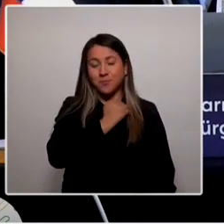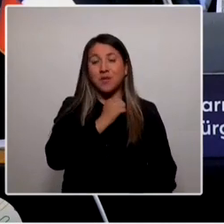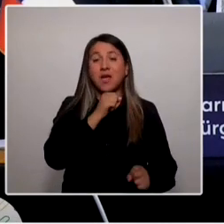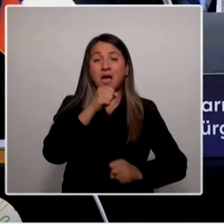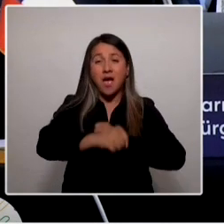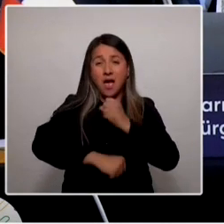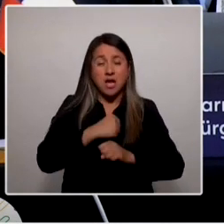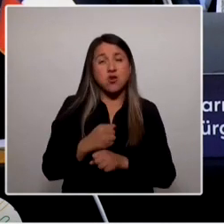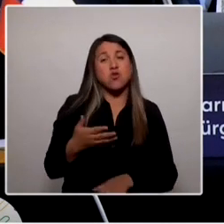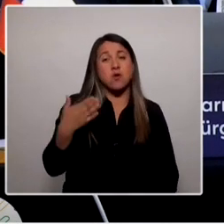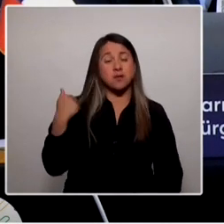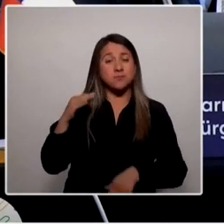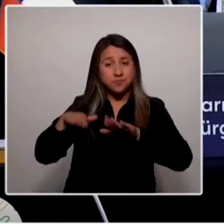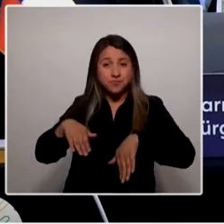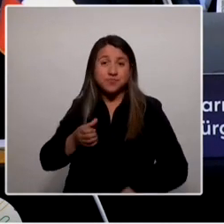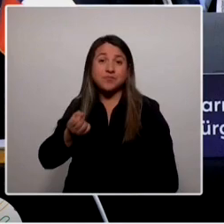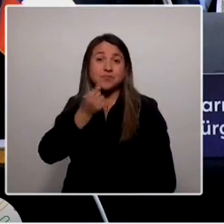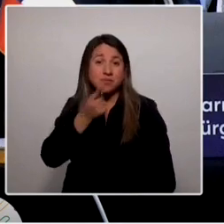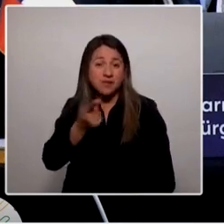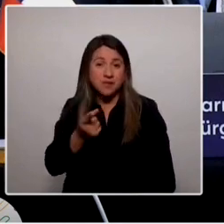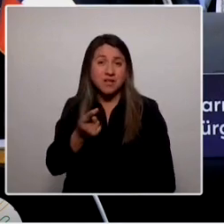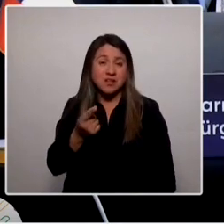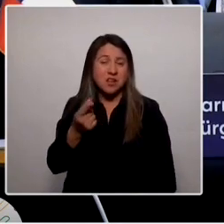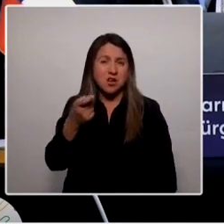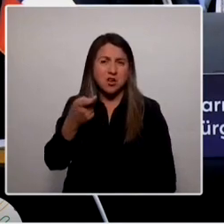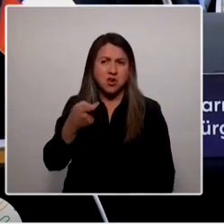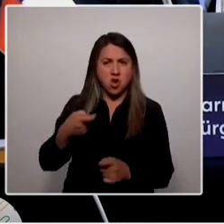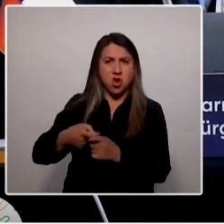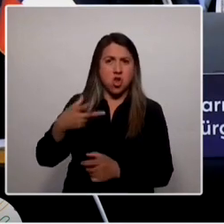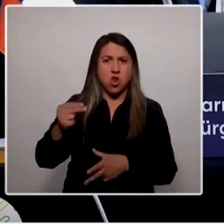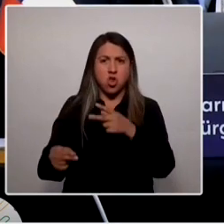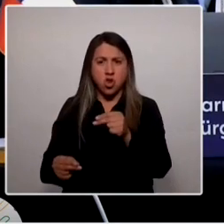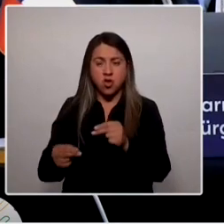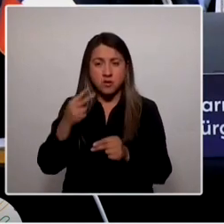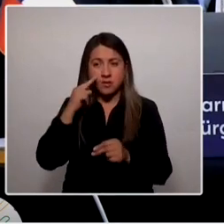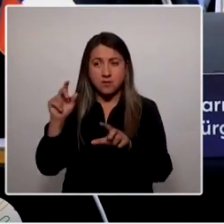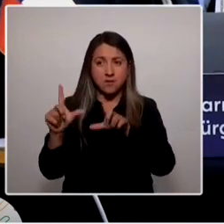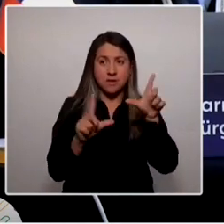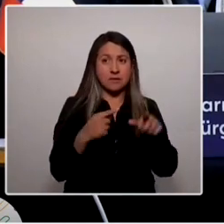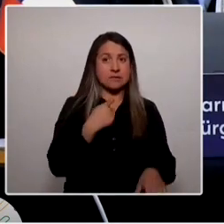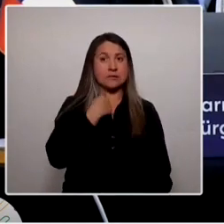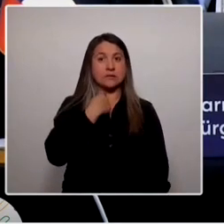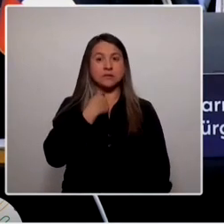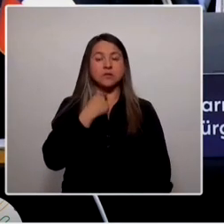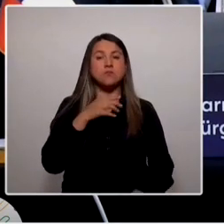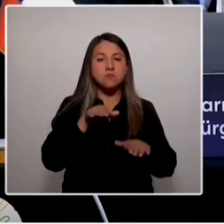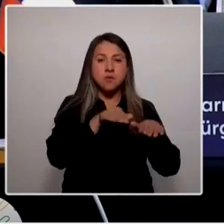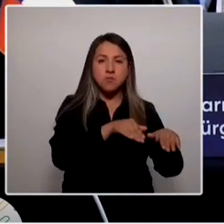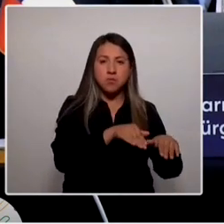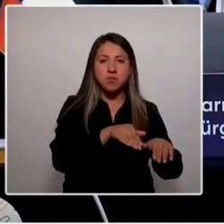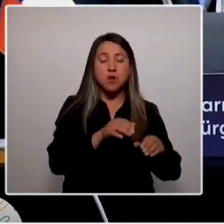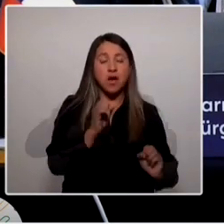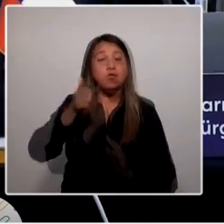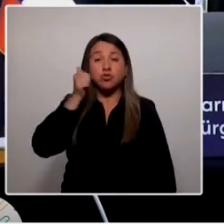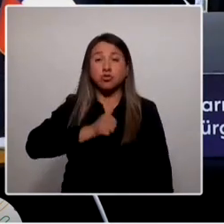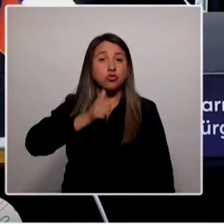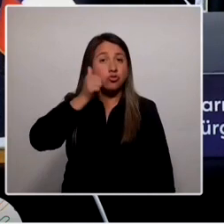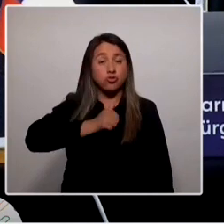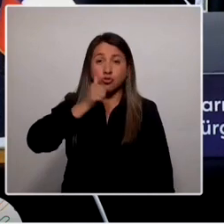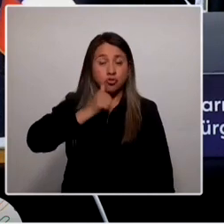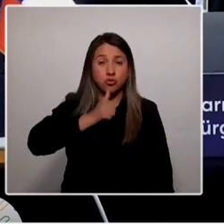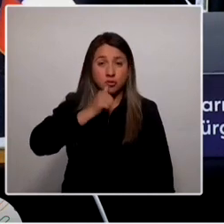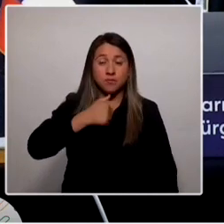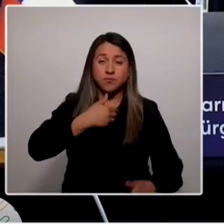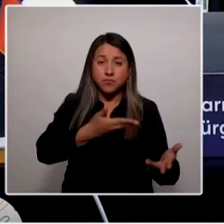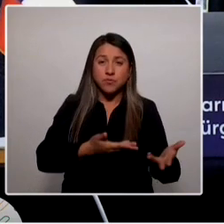denunciaban el negacionismo, hoy parecen caer en él. En la Araucanía hay terrorismo. Yo